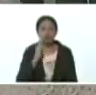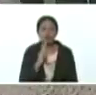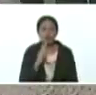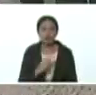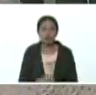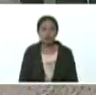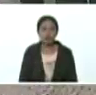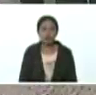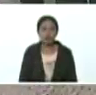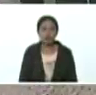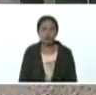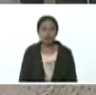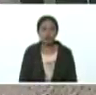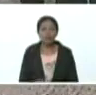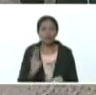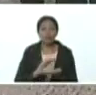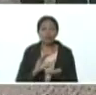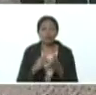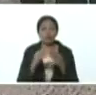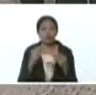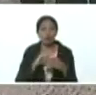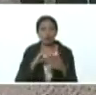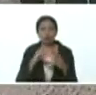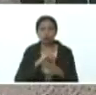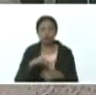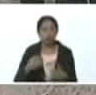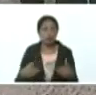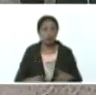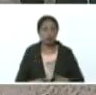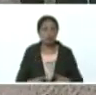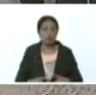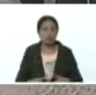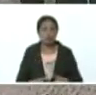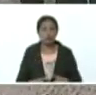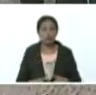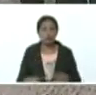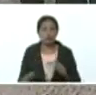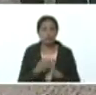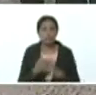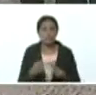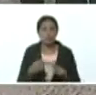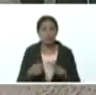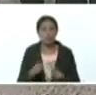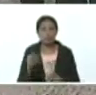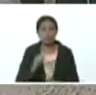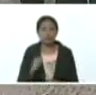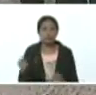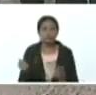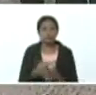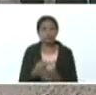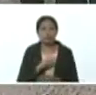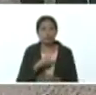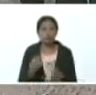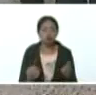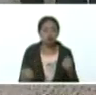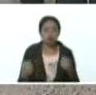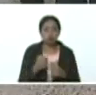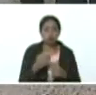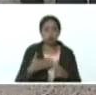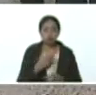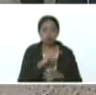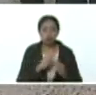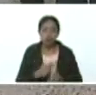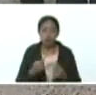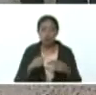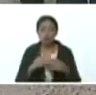Constitución, en el centro de todos los esfuerzos, que nos golpean, ¡pum!, ripostamos, rinquitín,